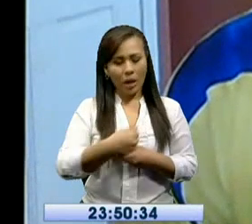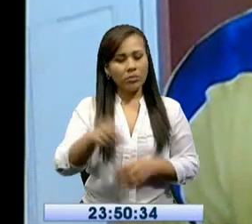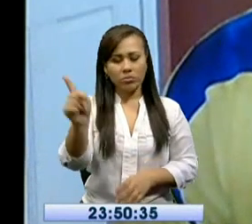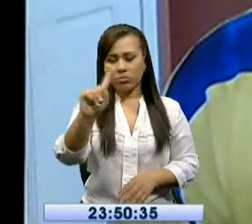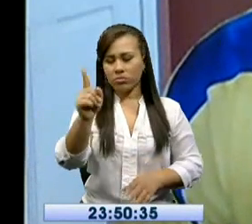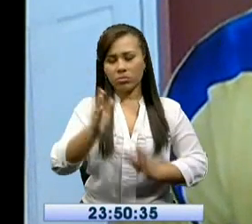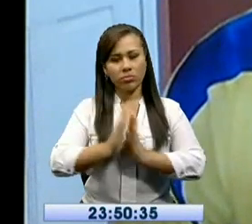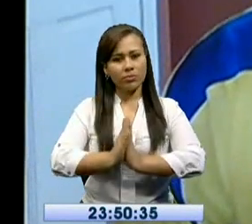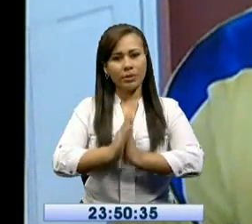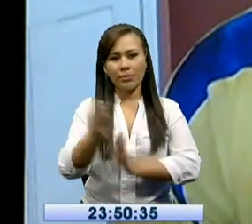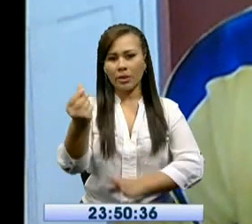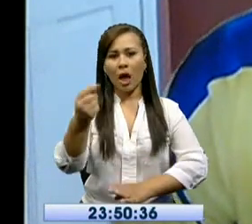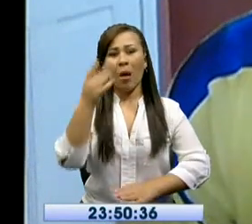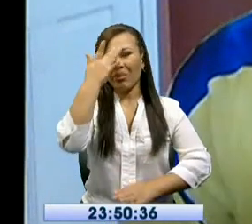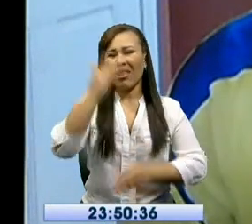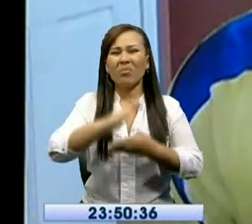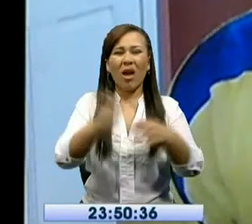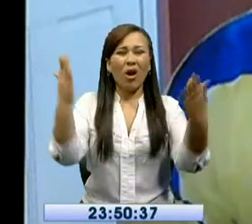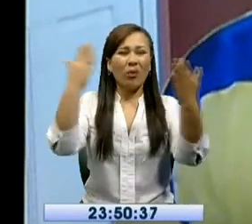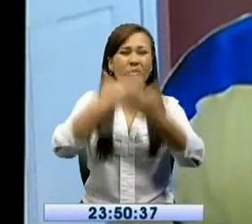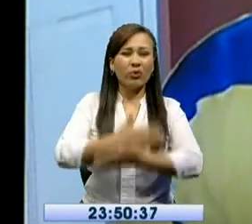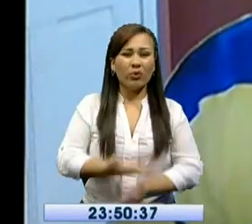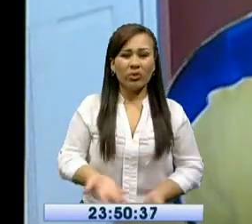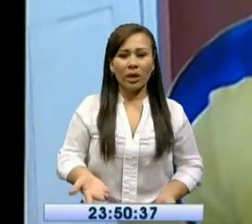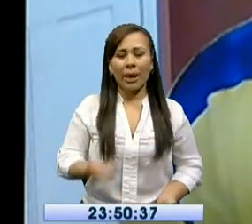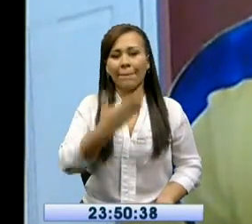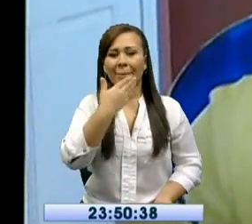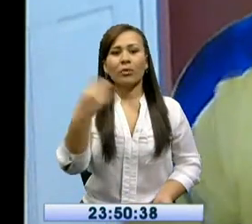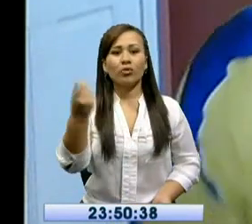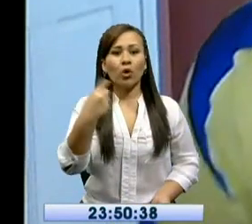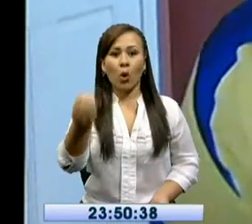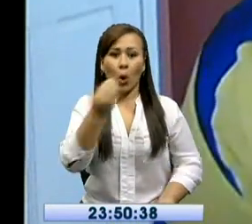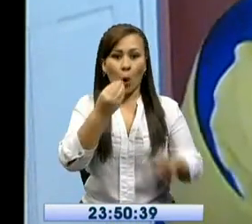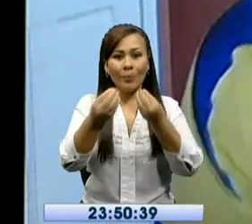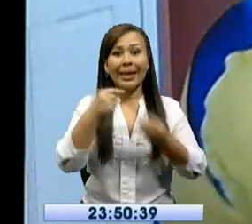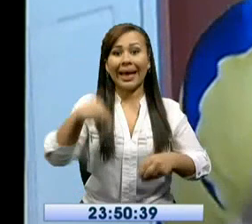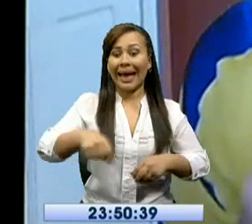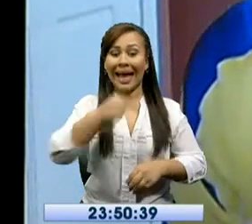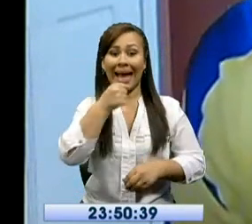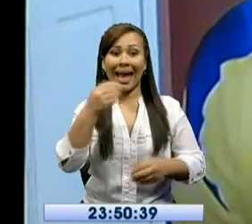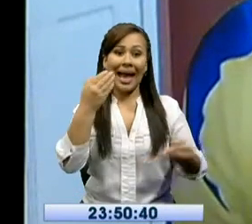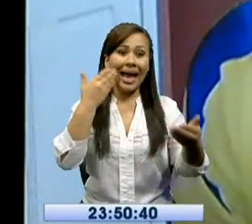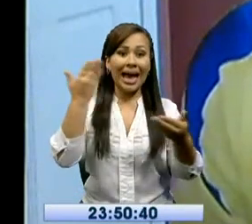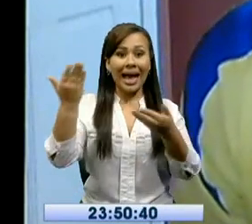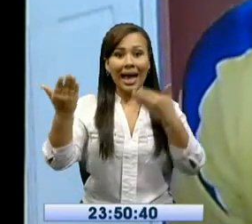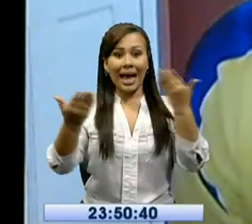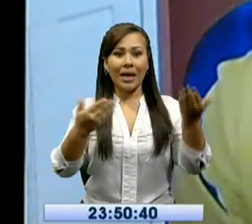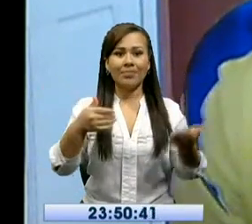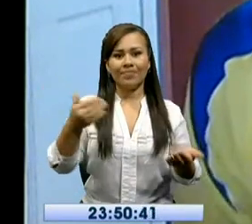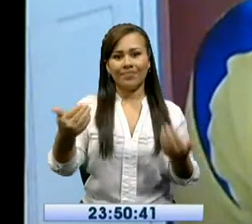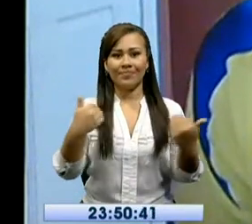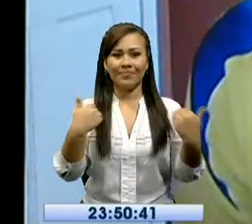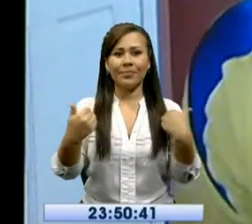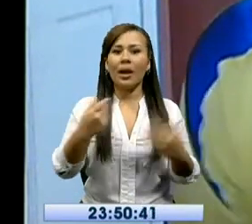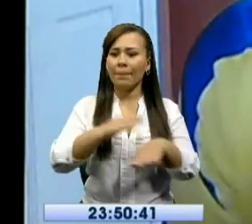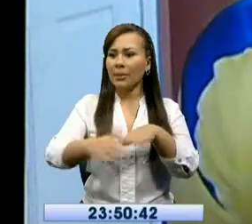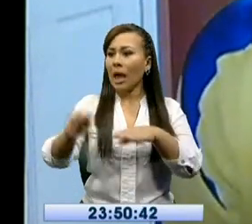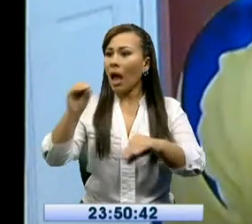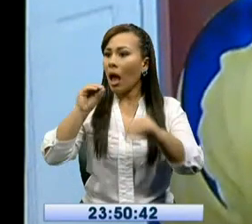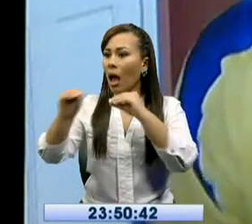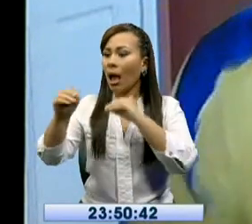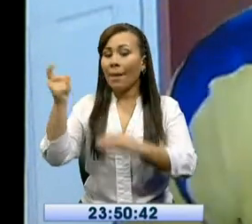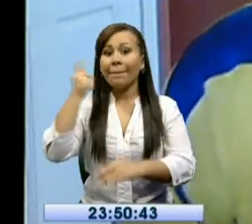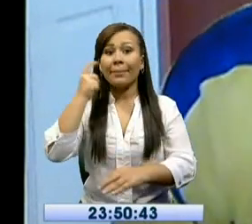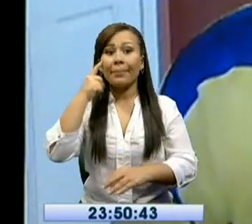pedirá dinero. Va a ser un concierto muy dinámico en el que llamaremos a la reflexión a muchas